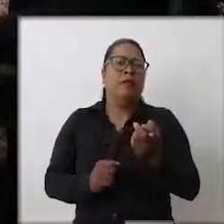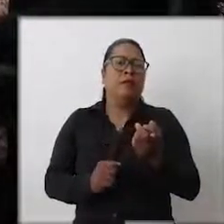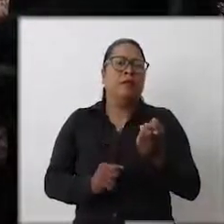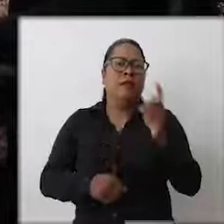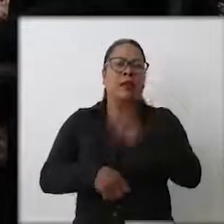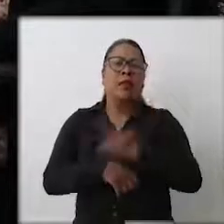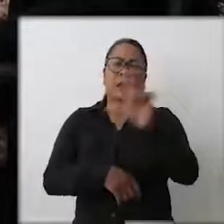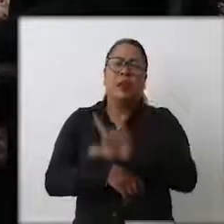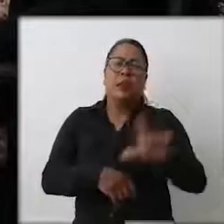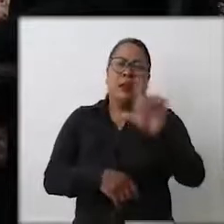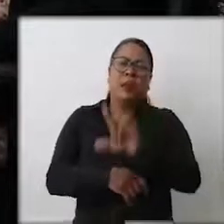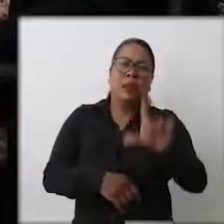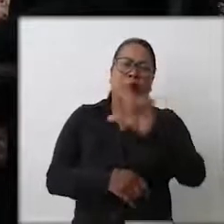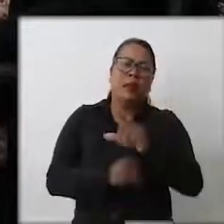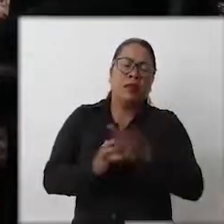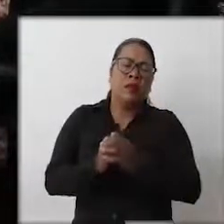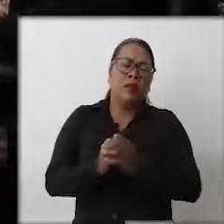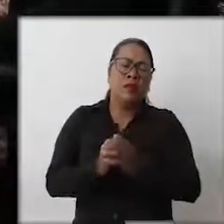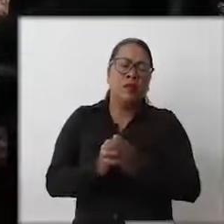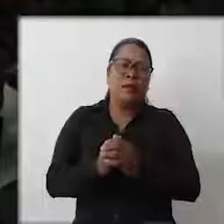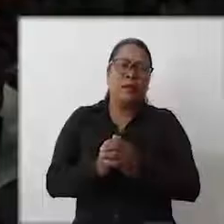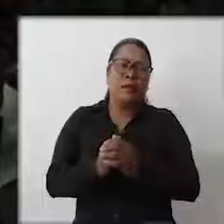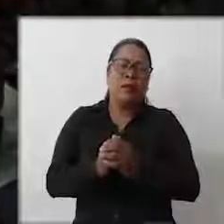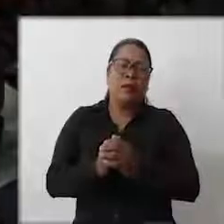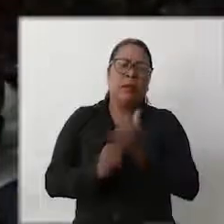Bien, ¿alguna otra intervención? Déjame ahora mismo, por favor.